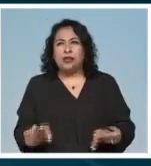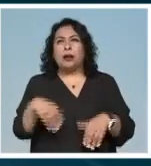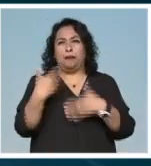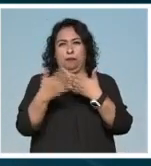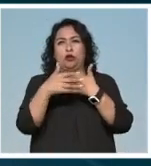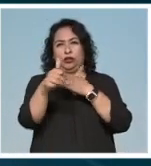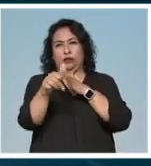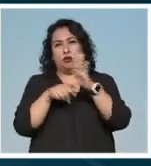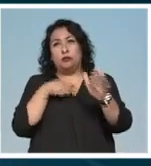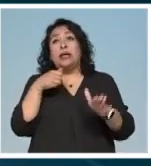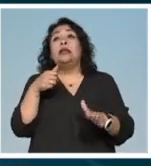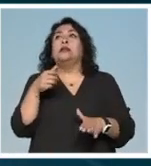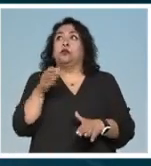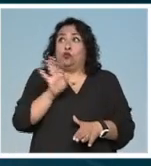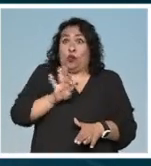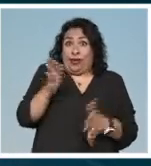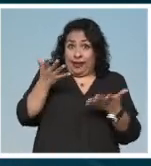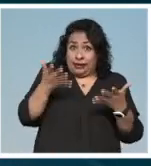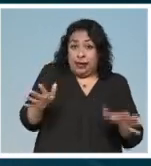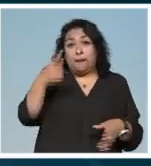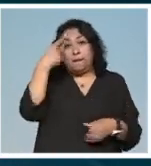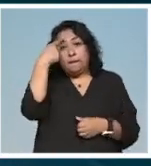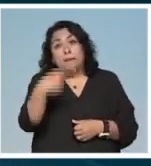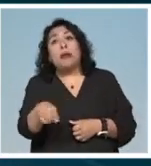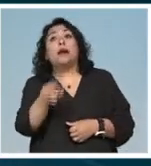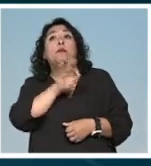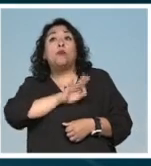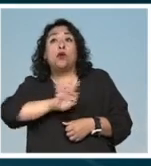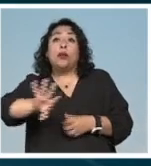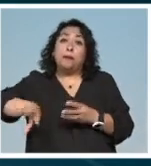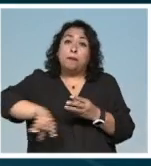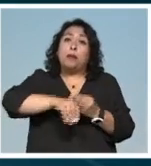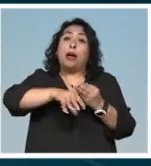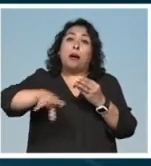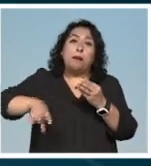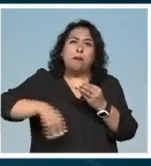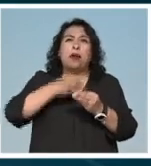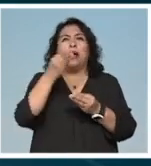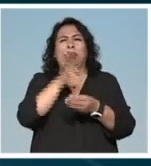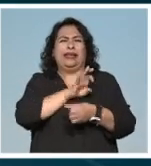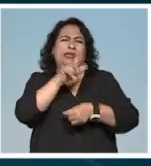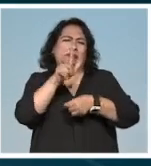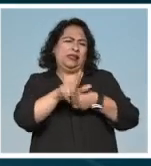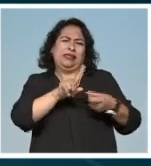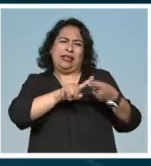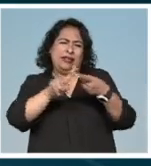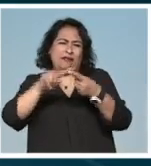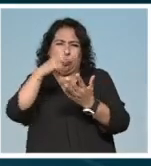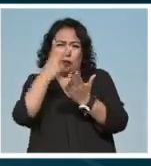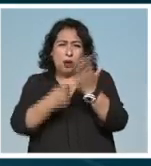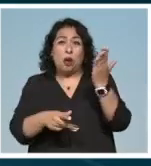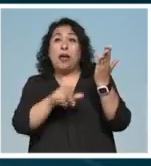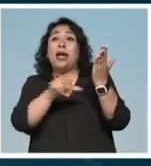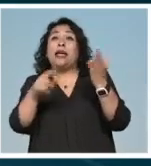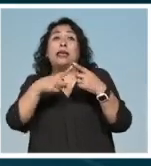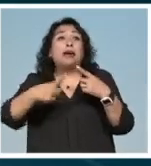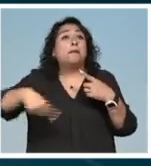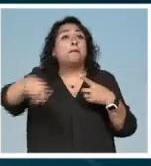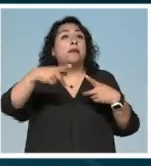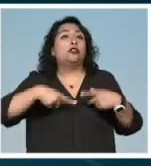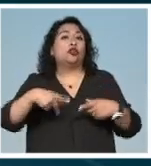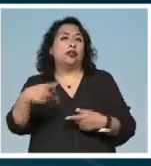próximos meses, en cuanto se nos permita, para seguir integrando una barra especial que se dirija a las